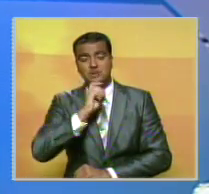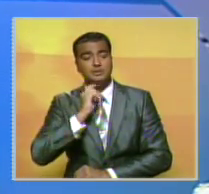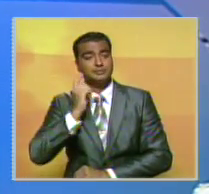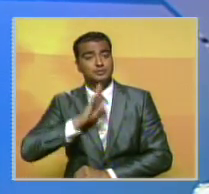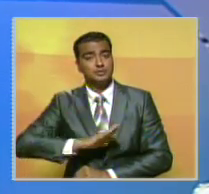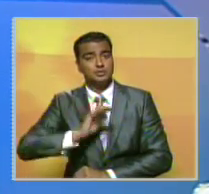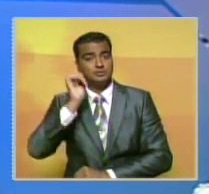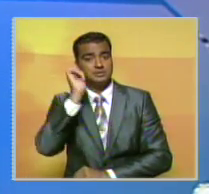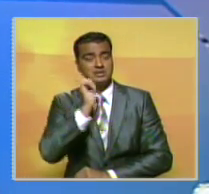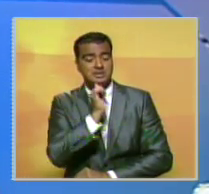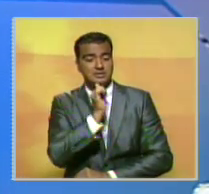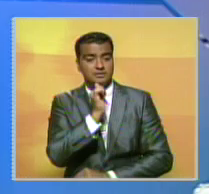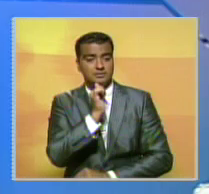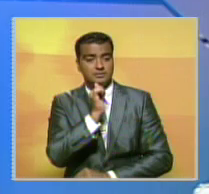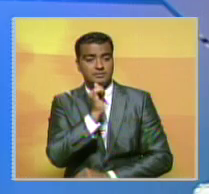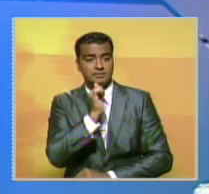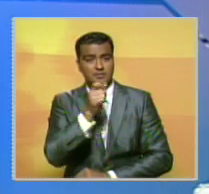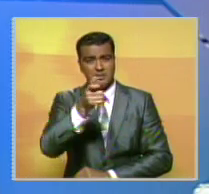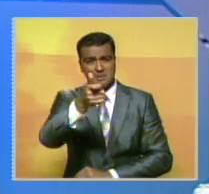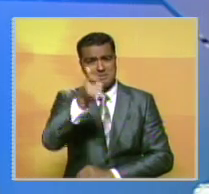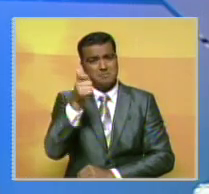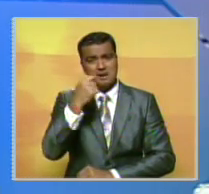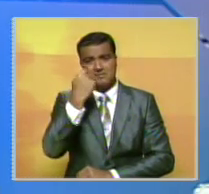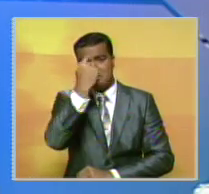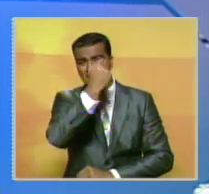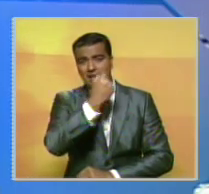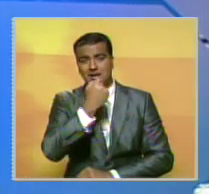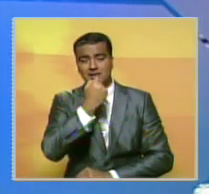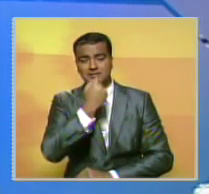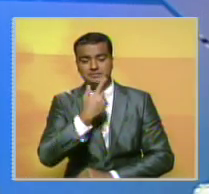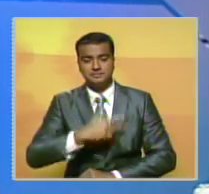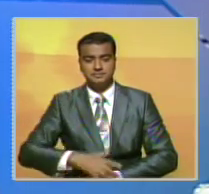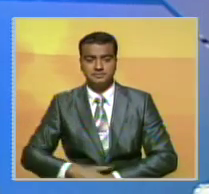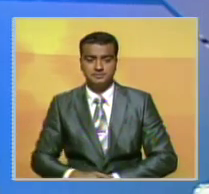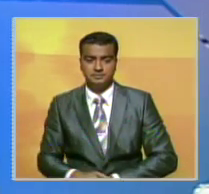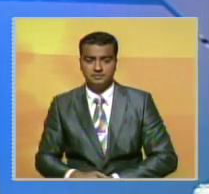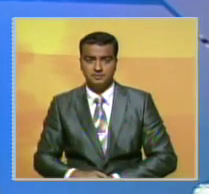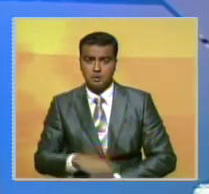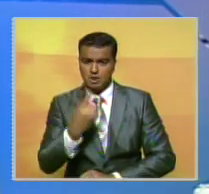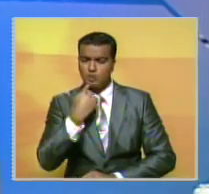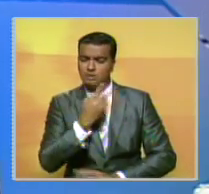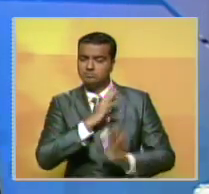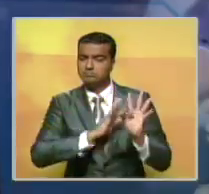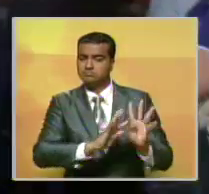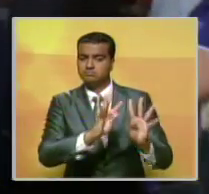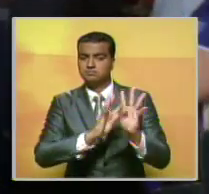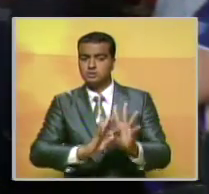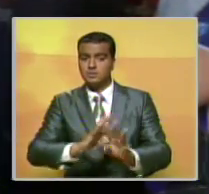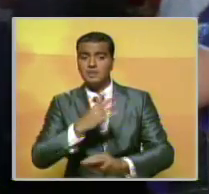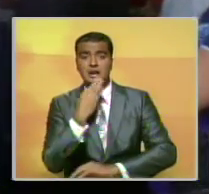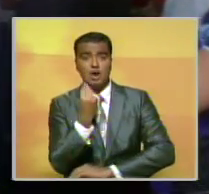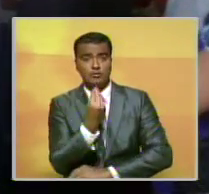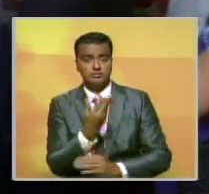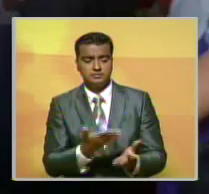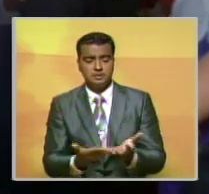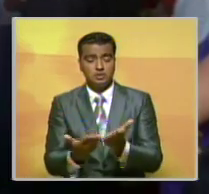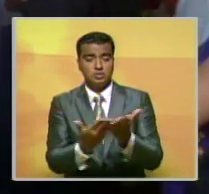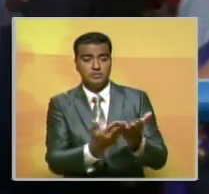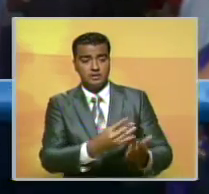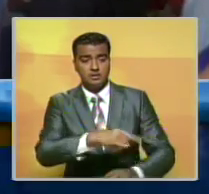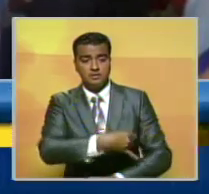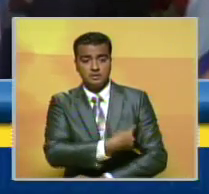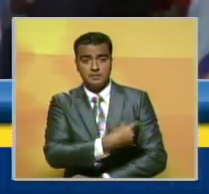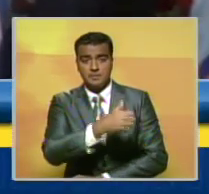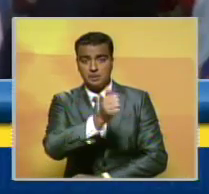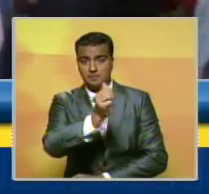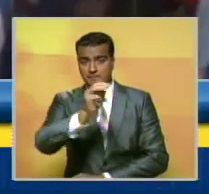falleció este sábado a causa de un impacto de perdigón que recibió en el rostro durante una manifestación. La joven estudiante de la Universidad